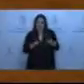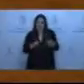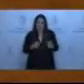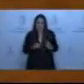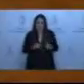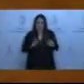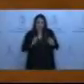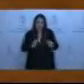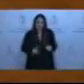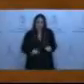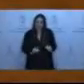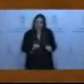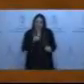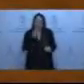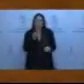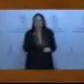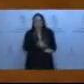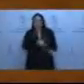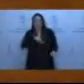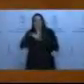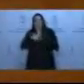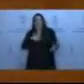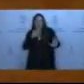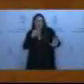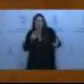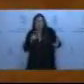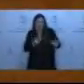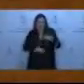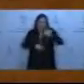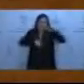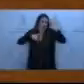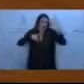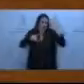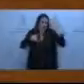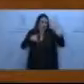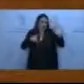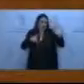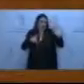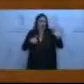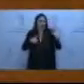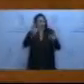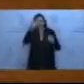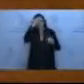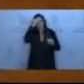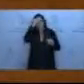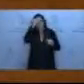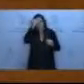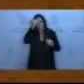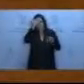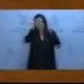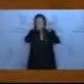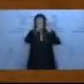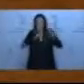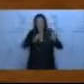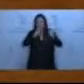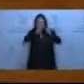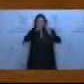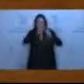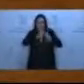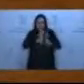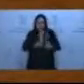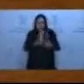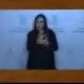y es que con carácter general, lo señala así, ¿no? Con carácter general, las memorias de todas las entidades analizadas presentan numerosas